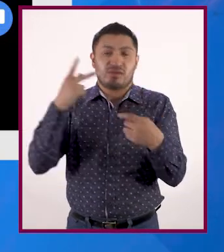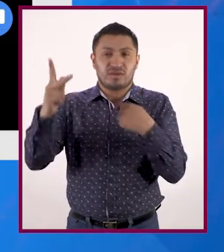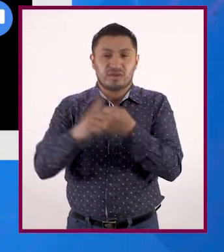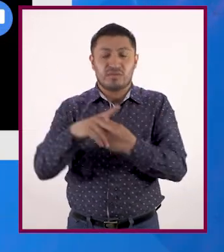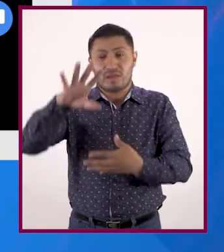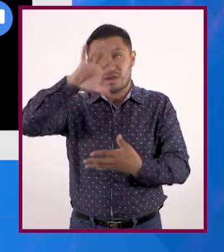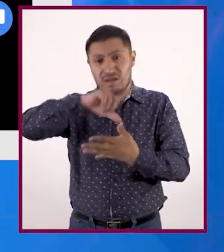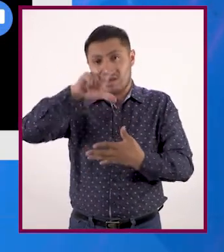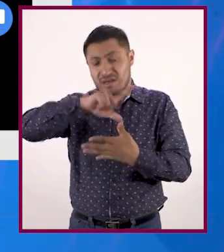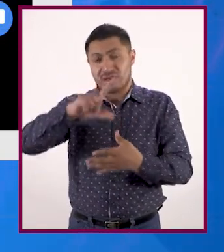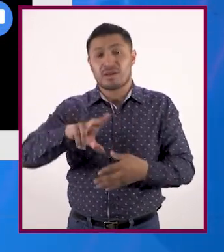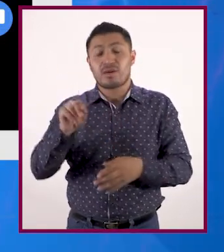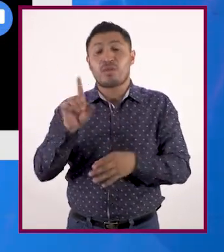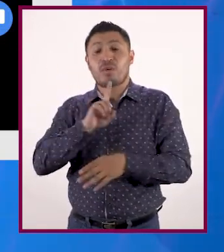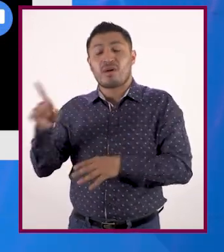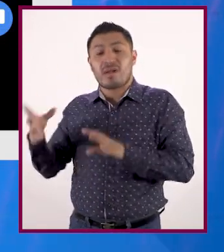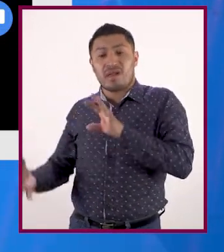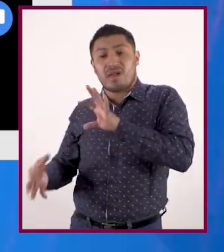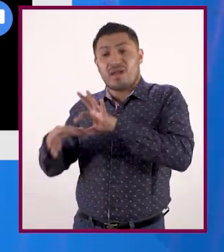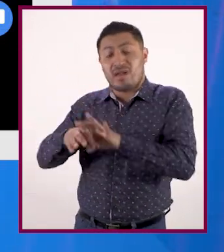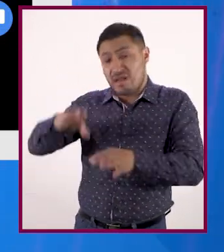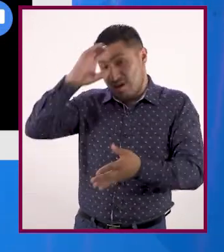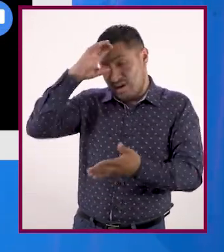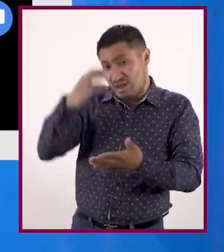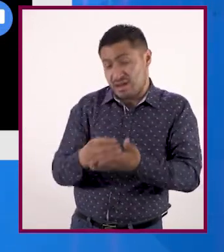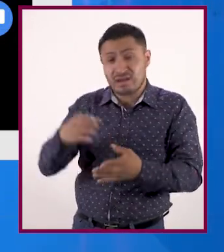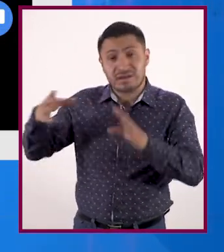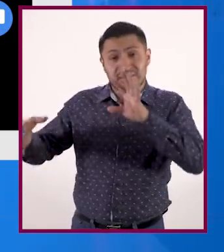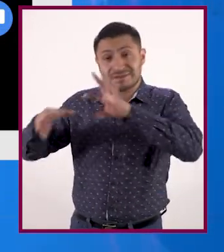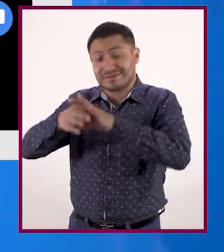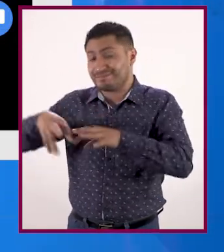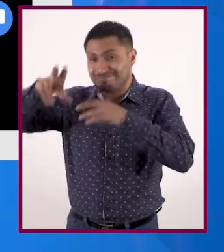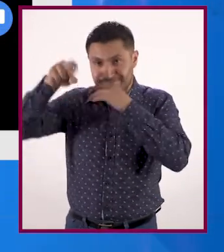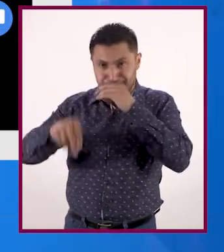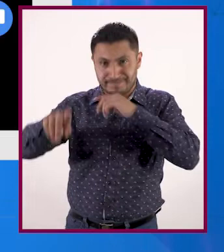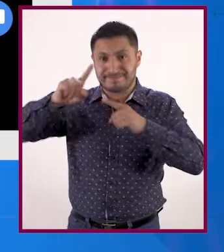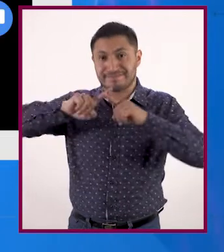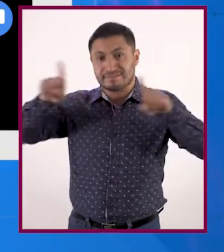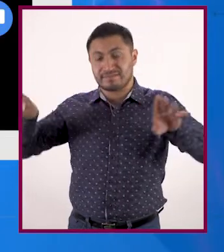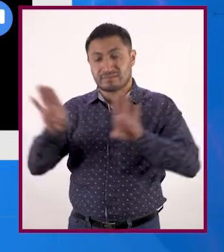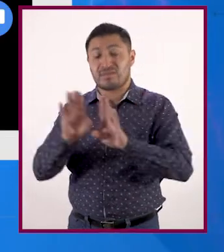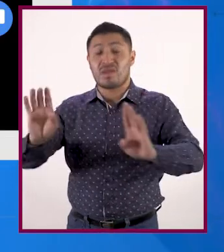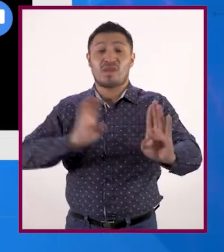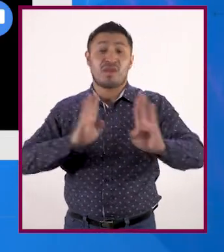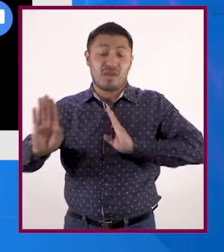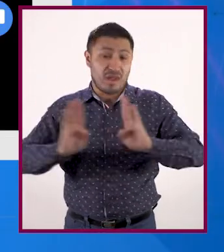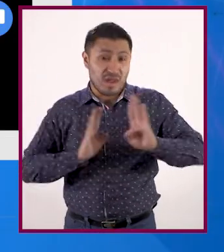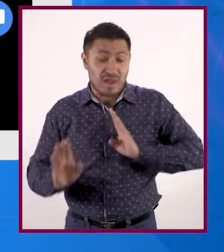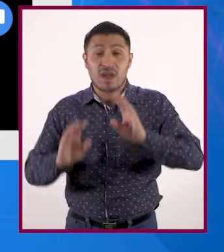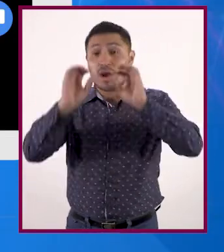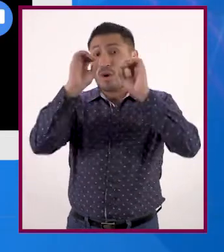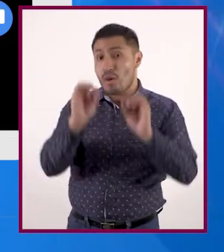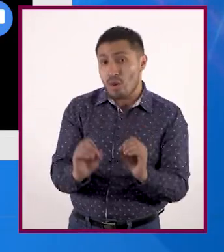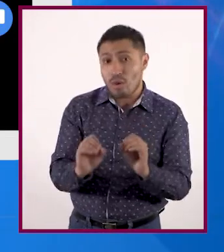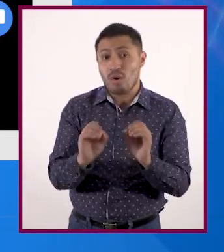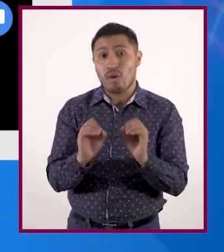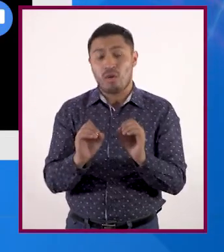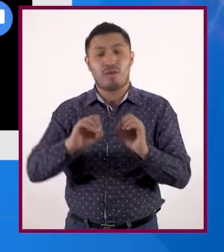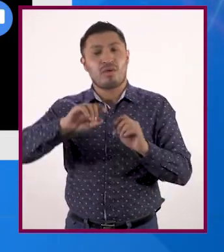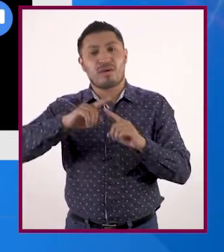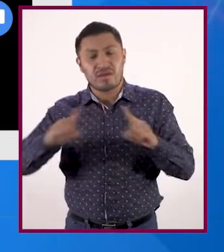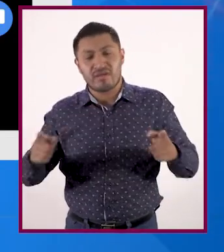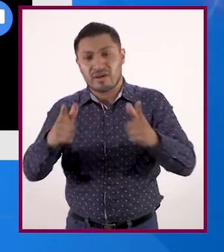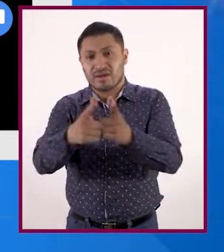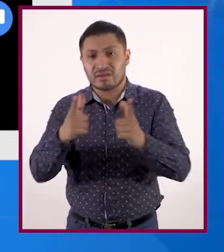la derecha no esa sociedad precisamente con la iglesia católica sino esa sociedad precisamente con el ejército o con otros grupos